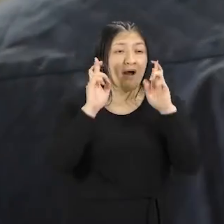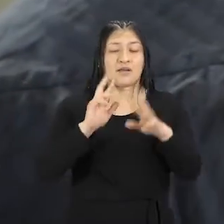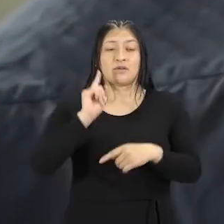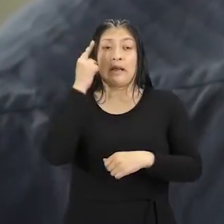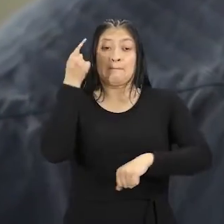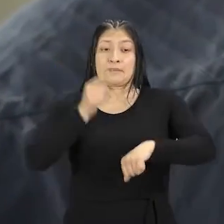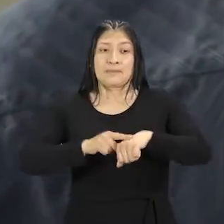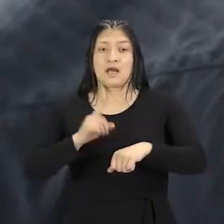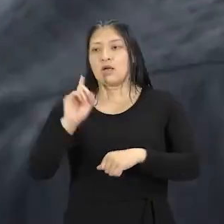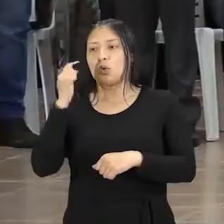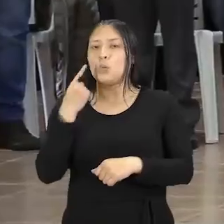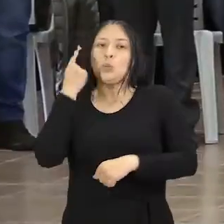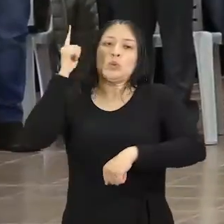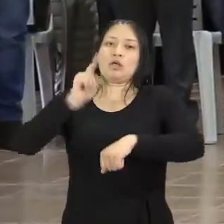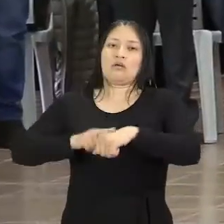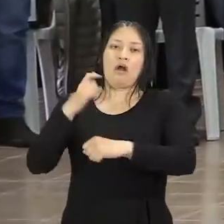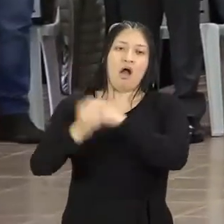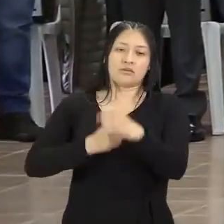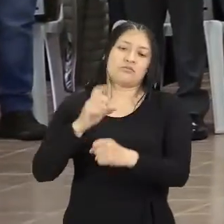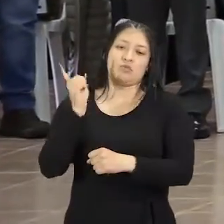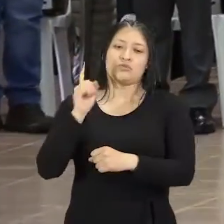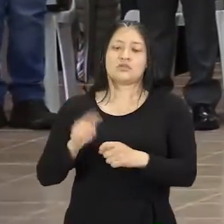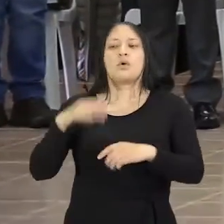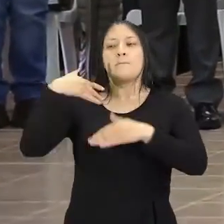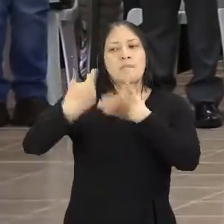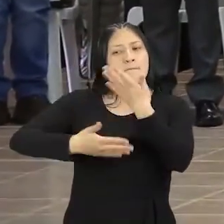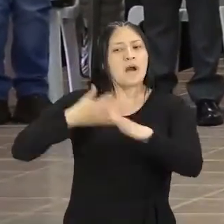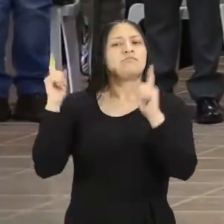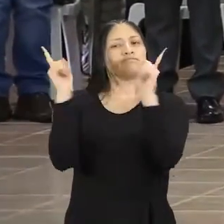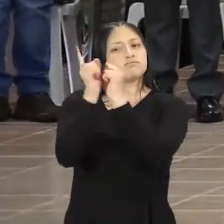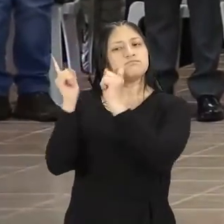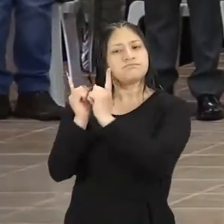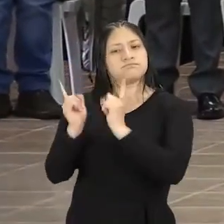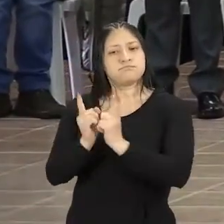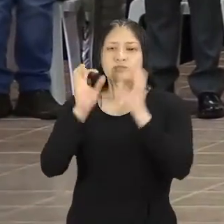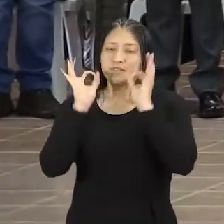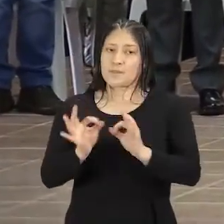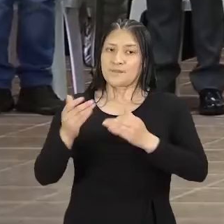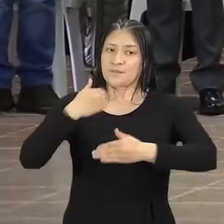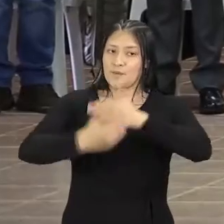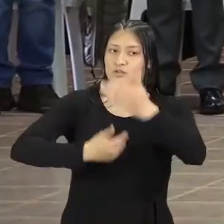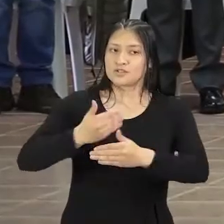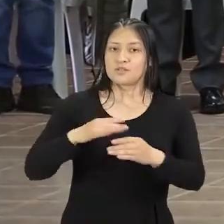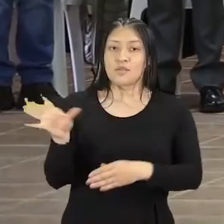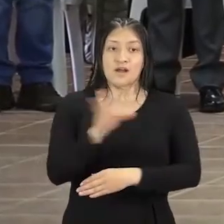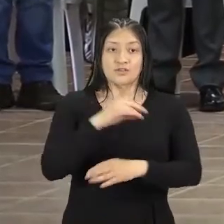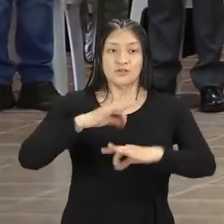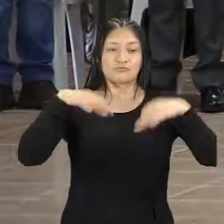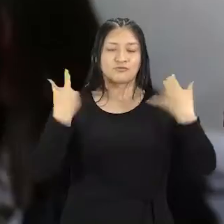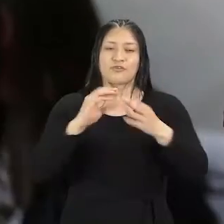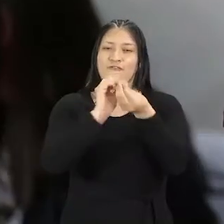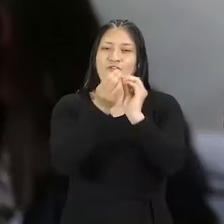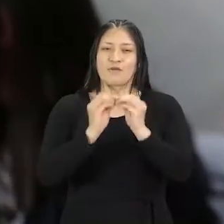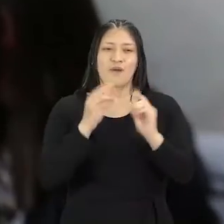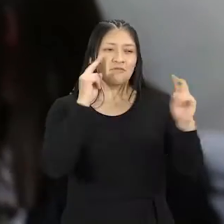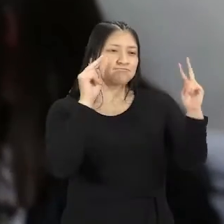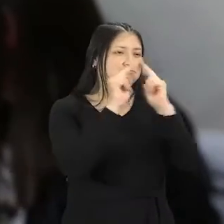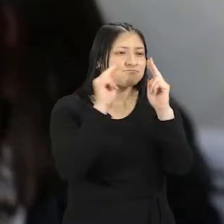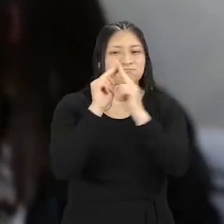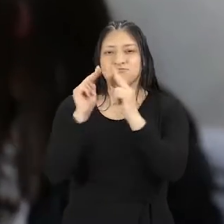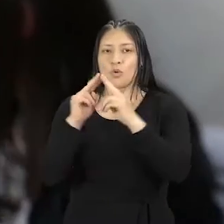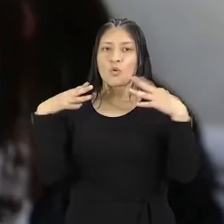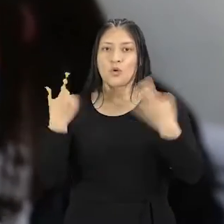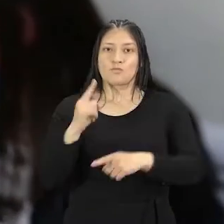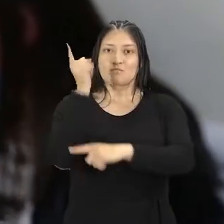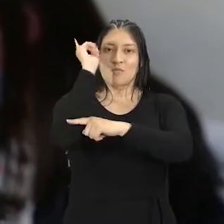sea la primera ni la única vez que nos reunamos con el señor alcalde para poder tener esa interlocución que nos permita a nosotros conocer sobre